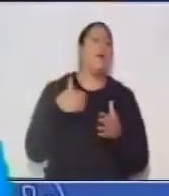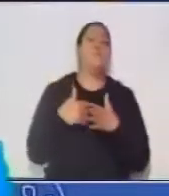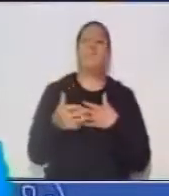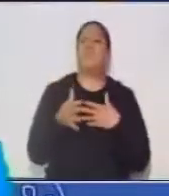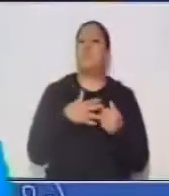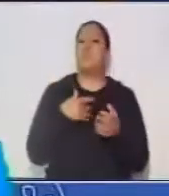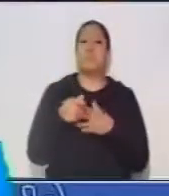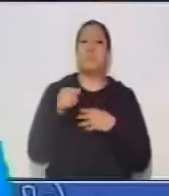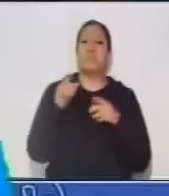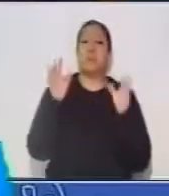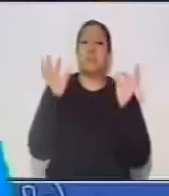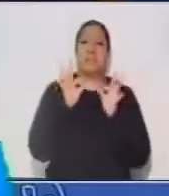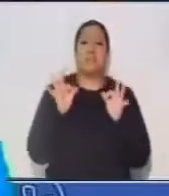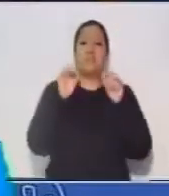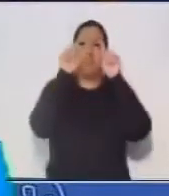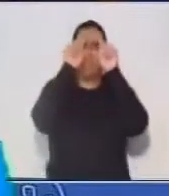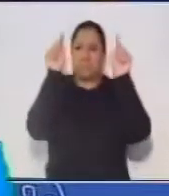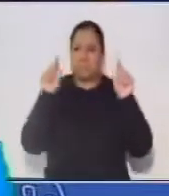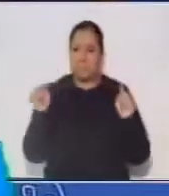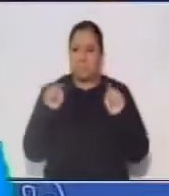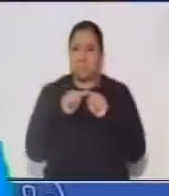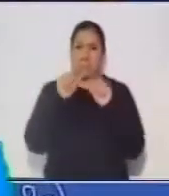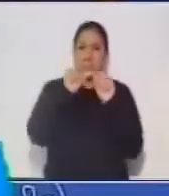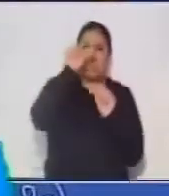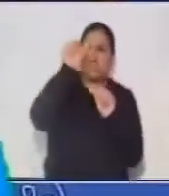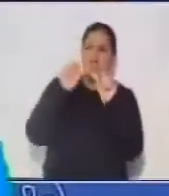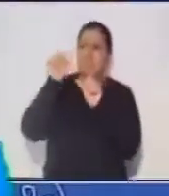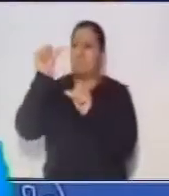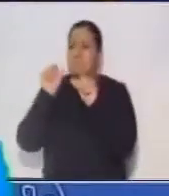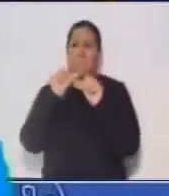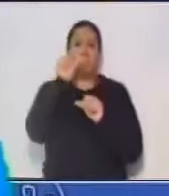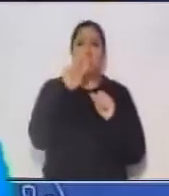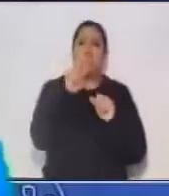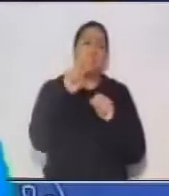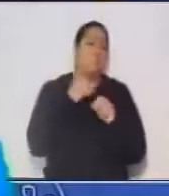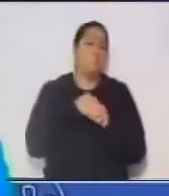las áreas que tengamos para medir altura.